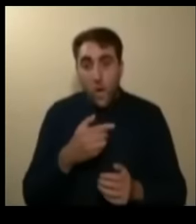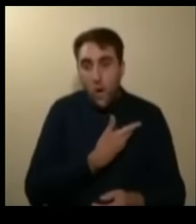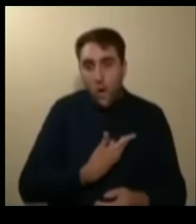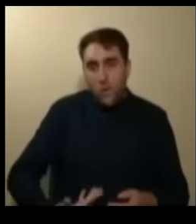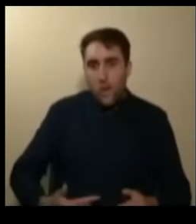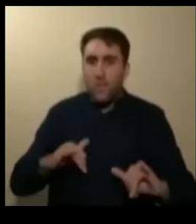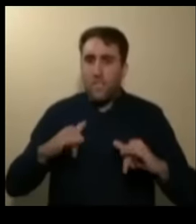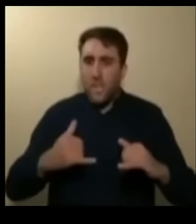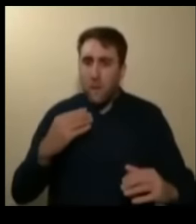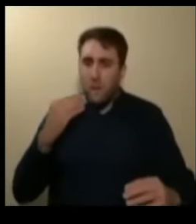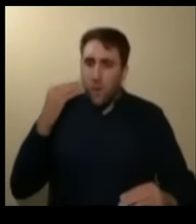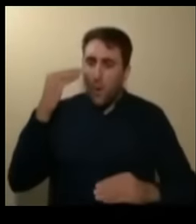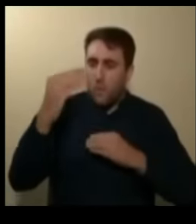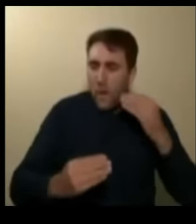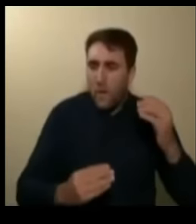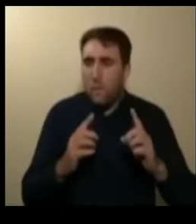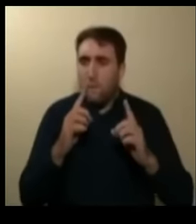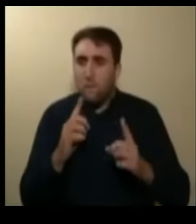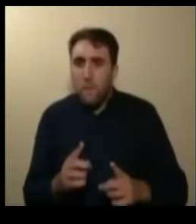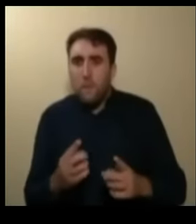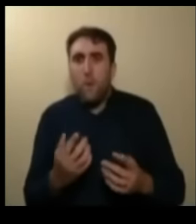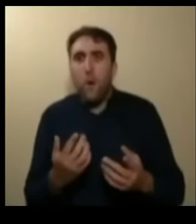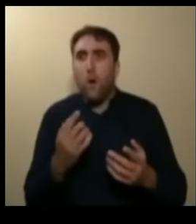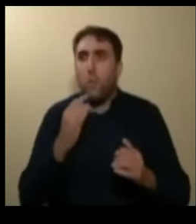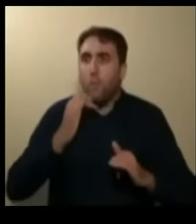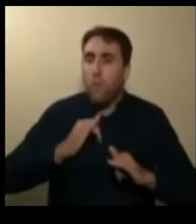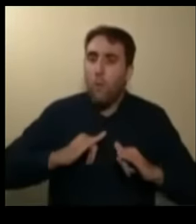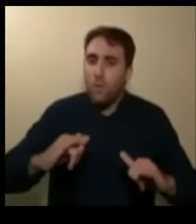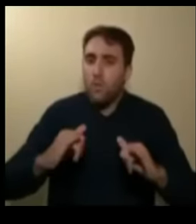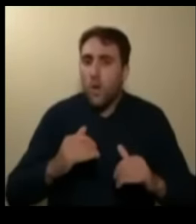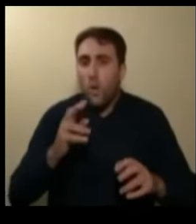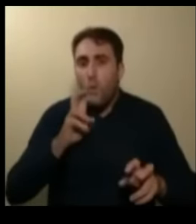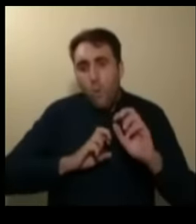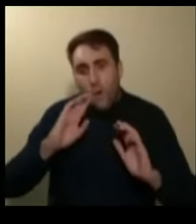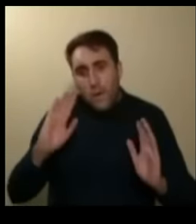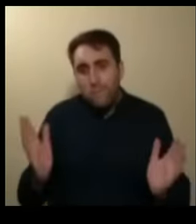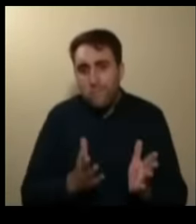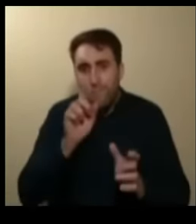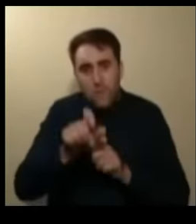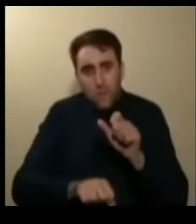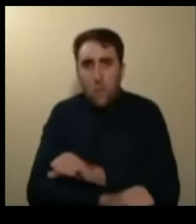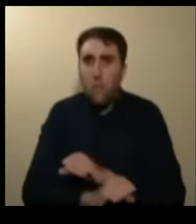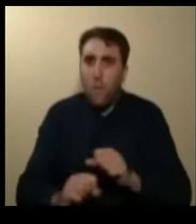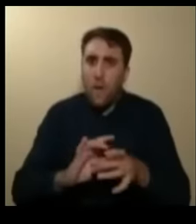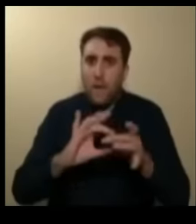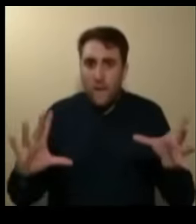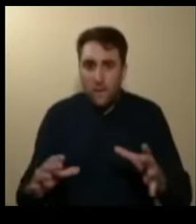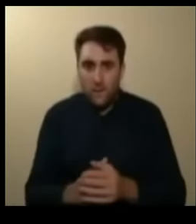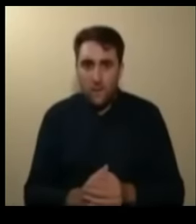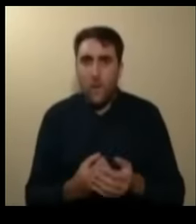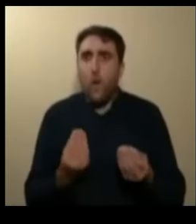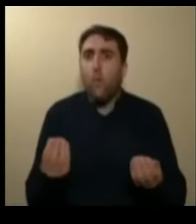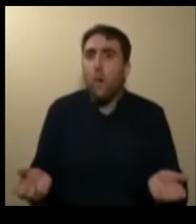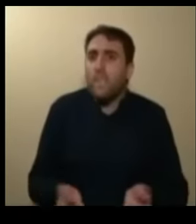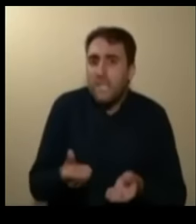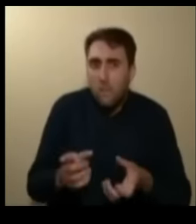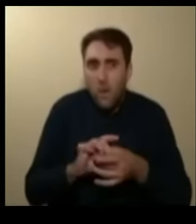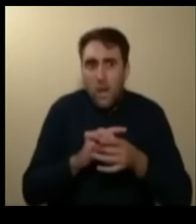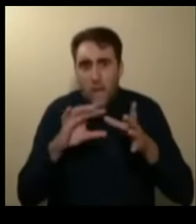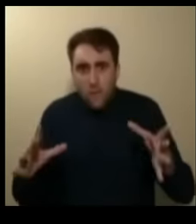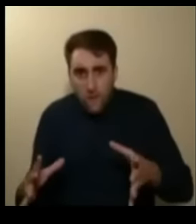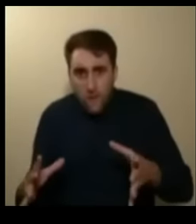y tiene está vinculada justamente con la promoción de la libertad. Y la libertad no se puede promover sin que podamos